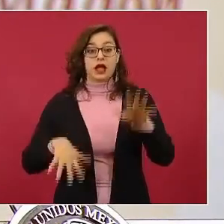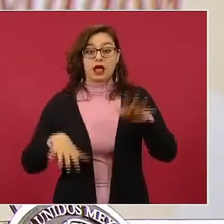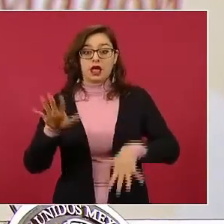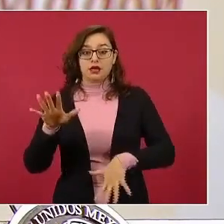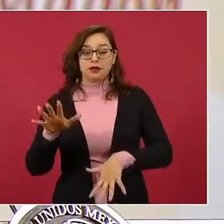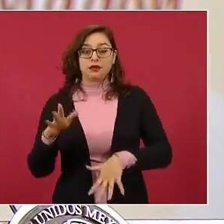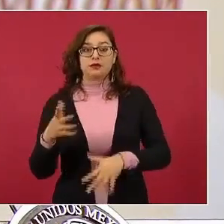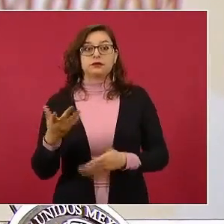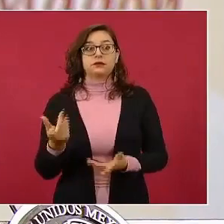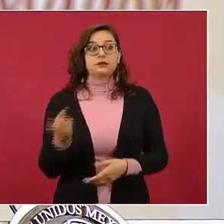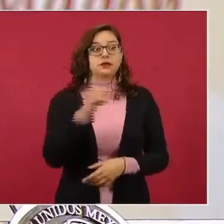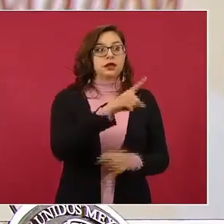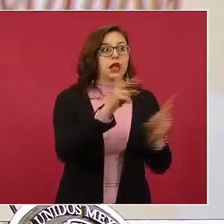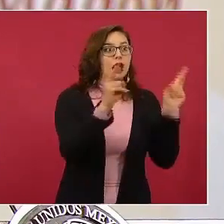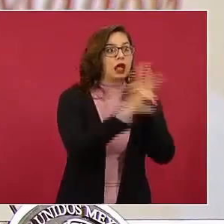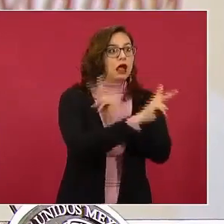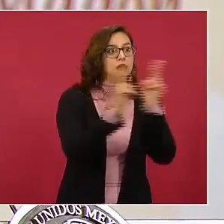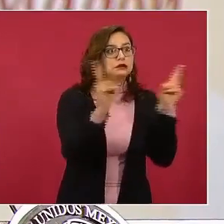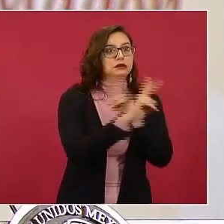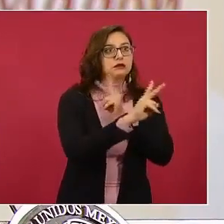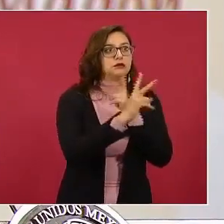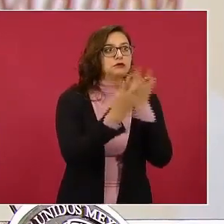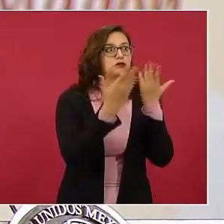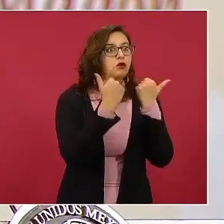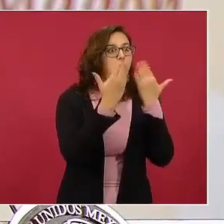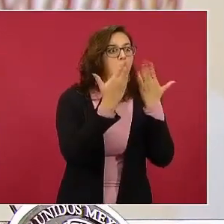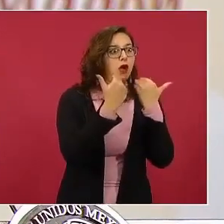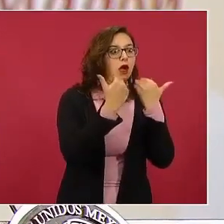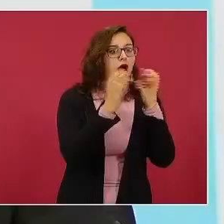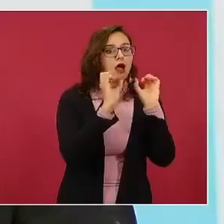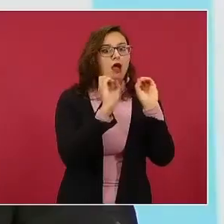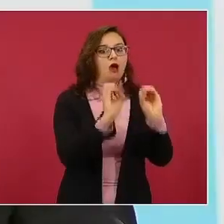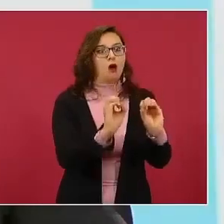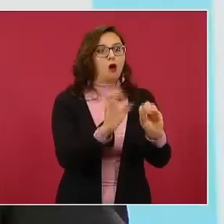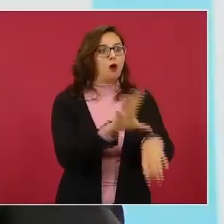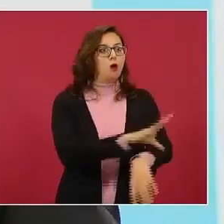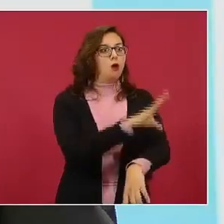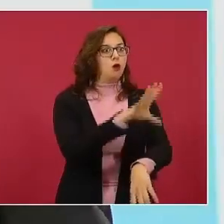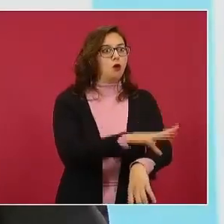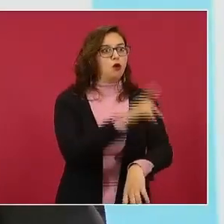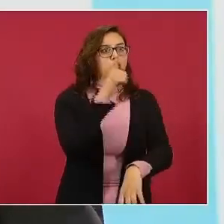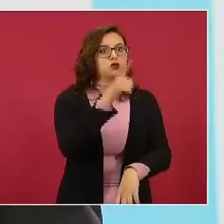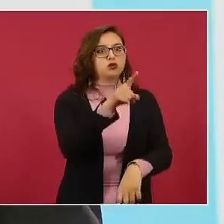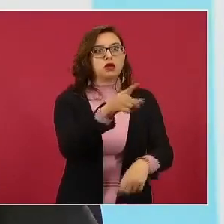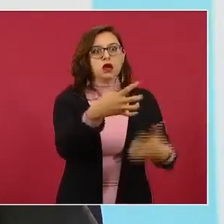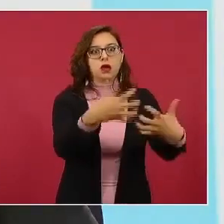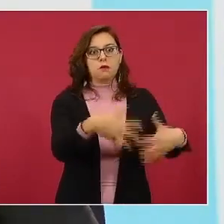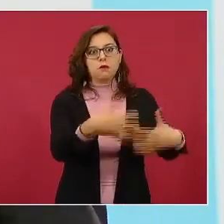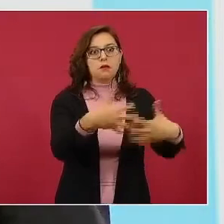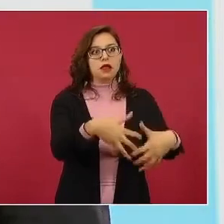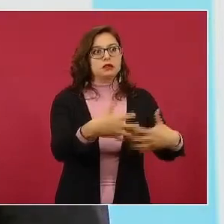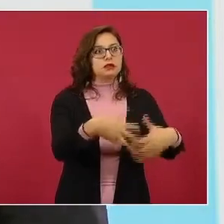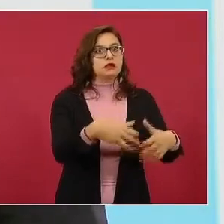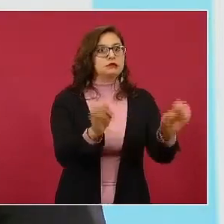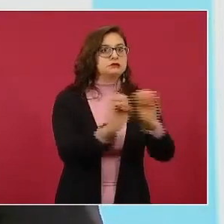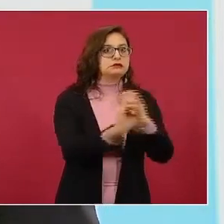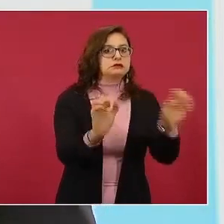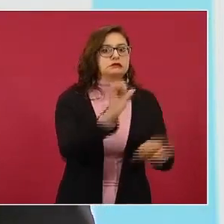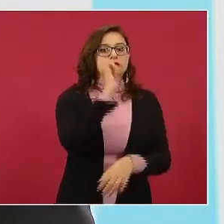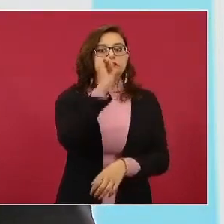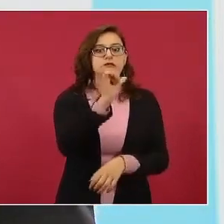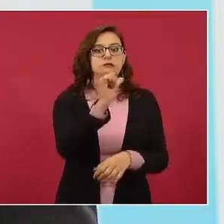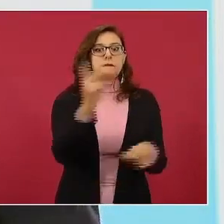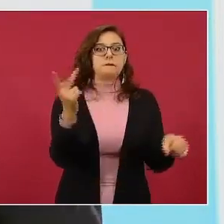el autoabastecimiento es derivado de una central convencional, puede haber lo que ocurrió el año pasado, una crisis